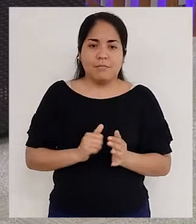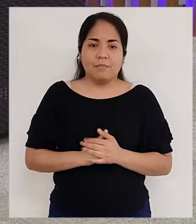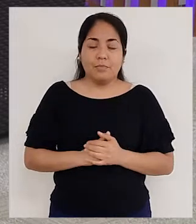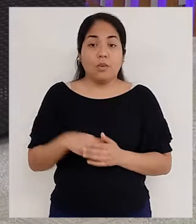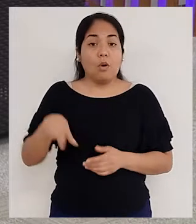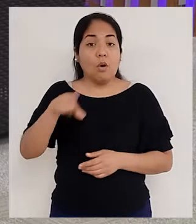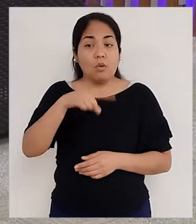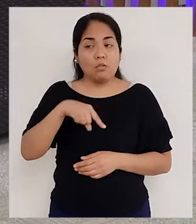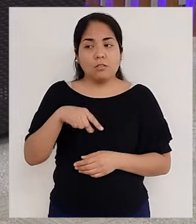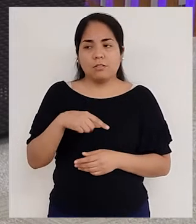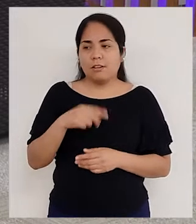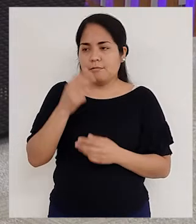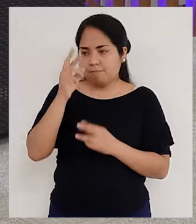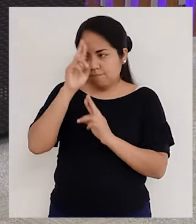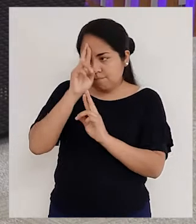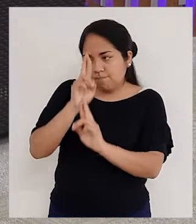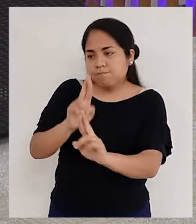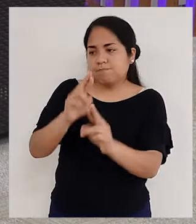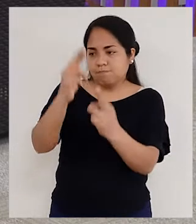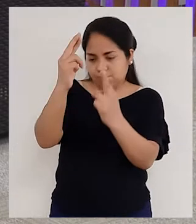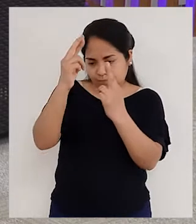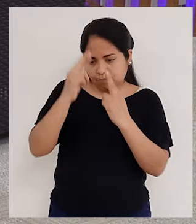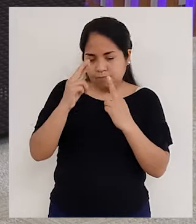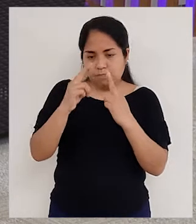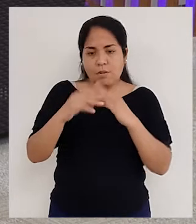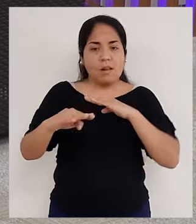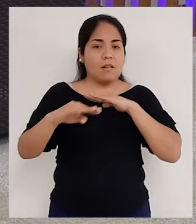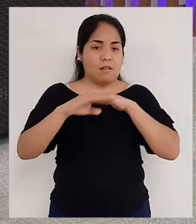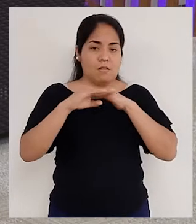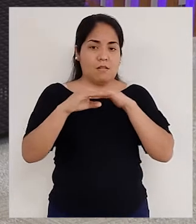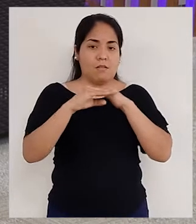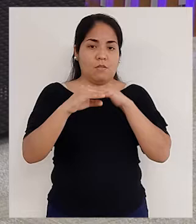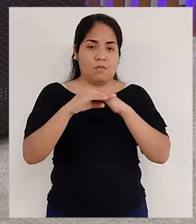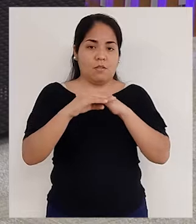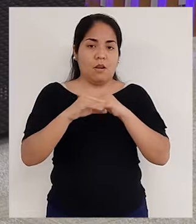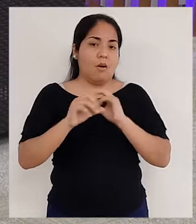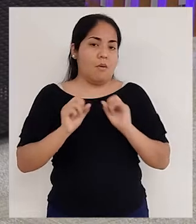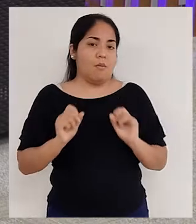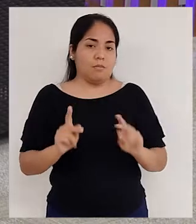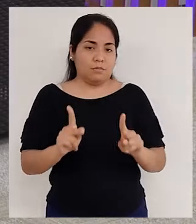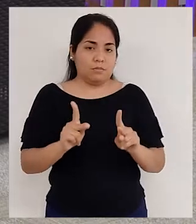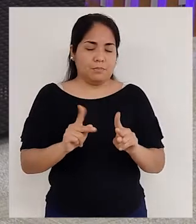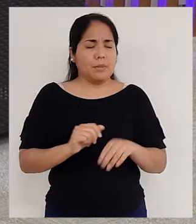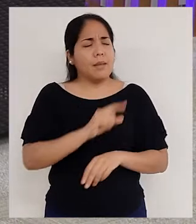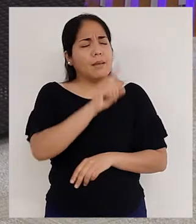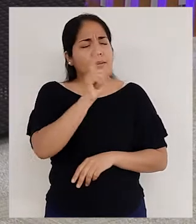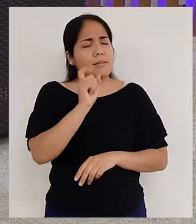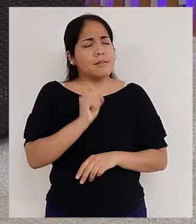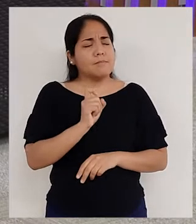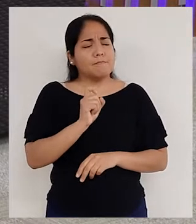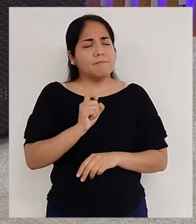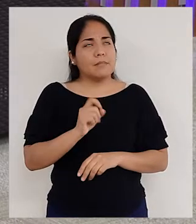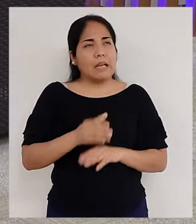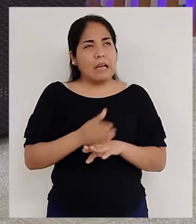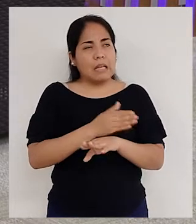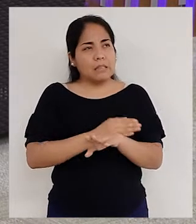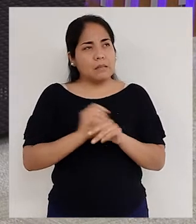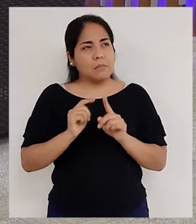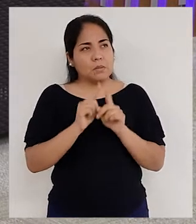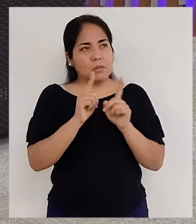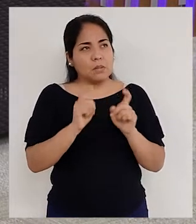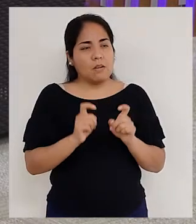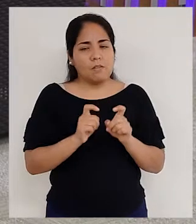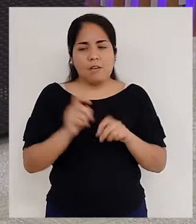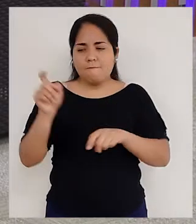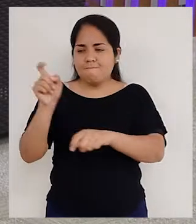la forma como debemos actuar. ¿Para qué? Para que todos tengamos igualdad de oportunidades. Pero de ahí pasa el tema, como